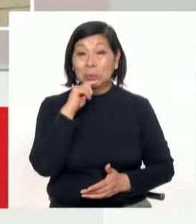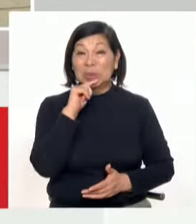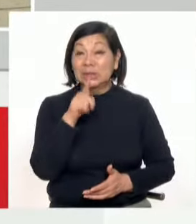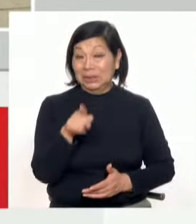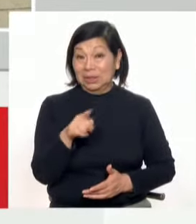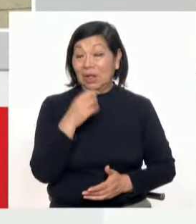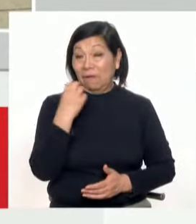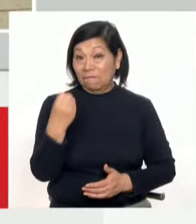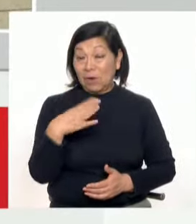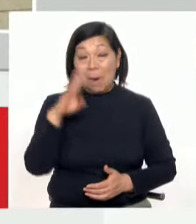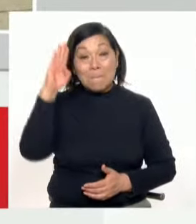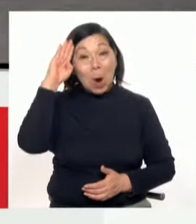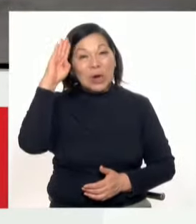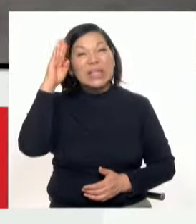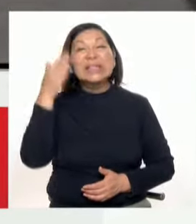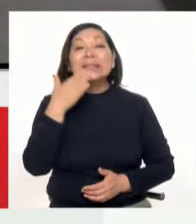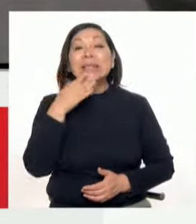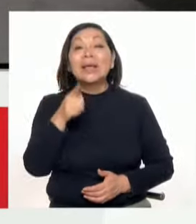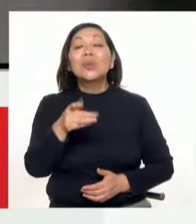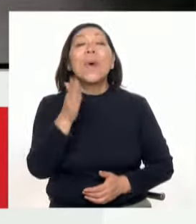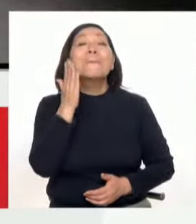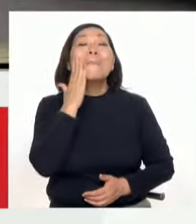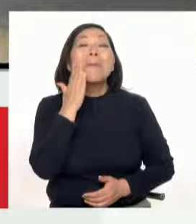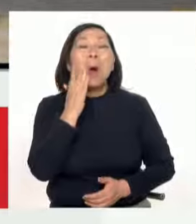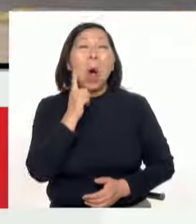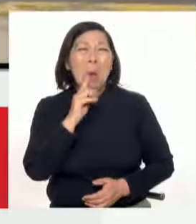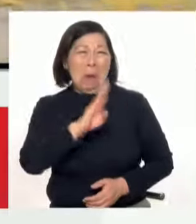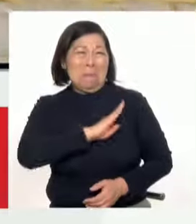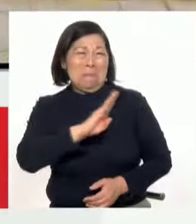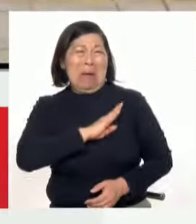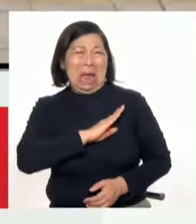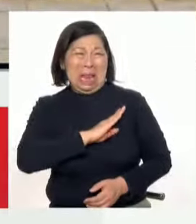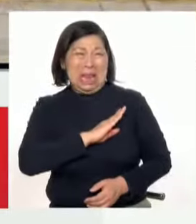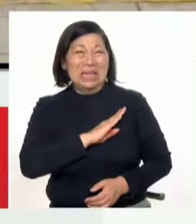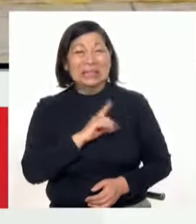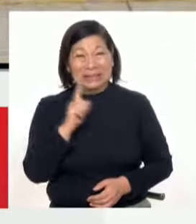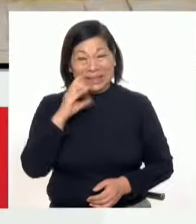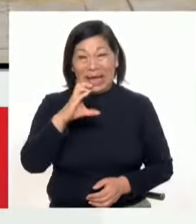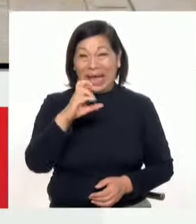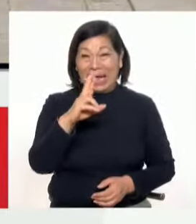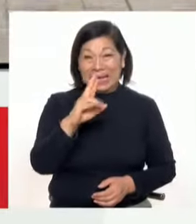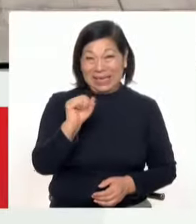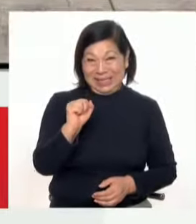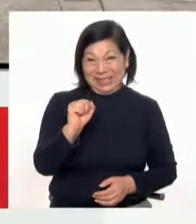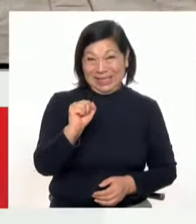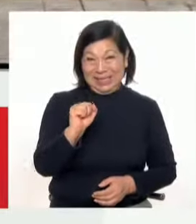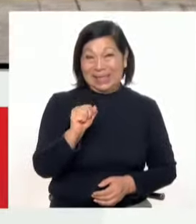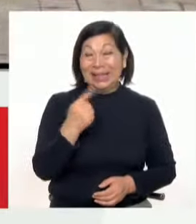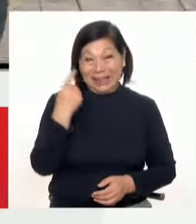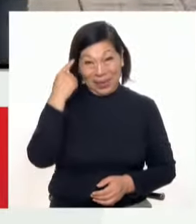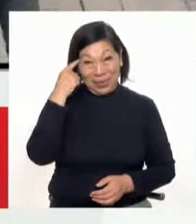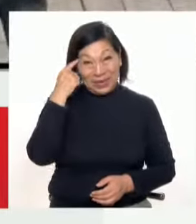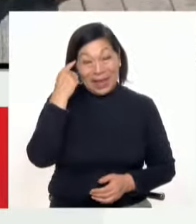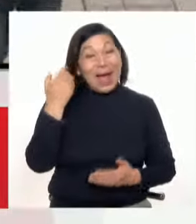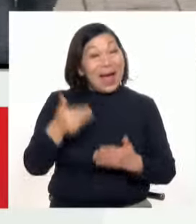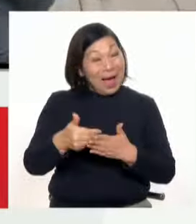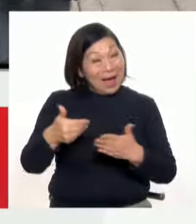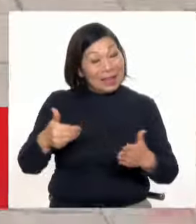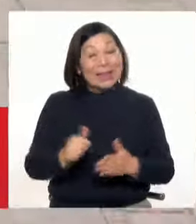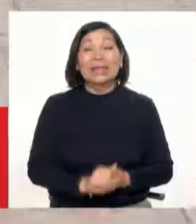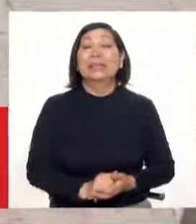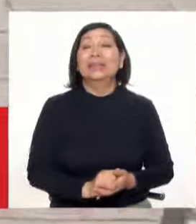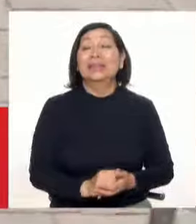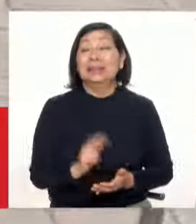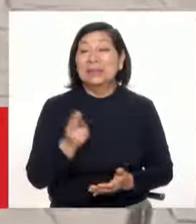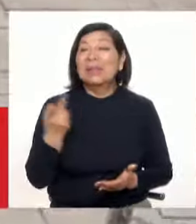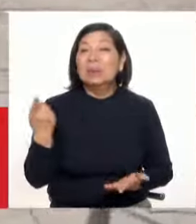según información policial, sería la mamá de Christopher Fuentes González, alias el maldito Chris. Recordemos, este